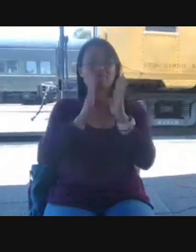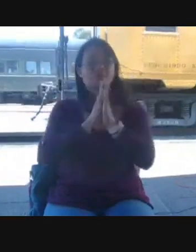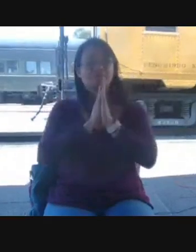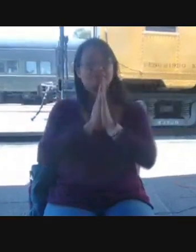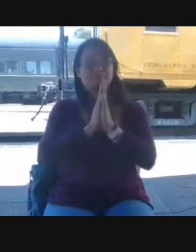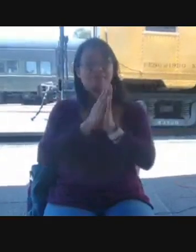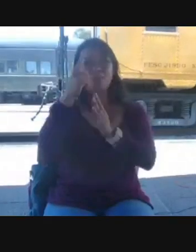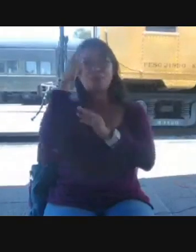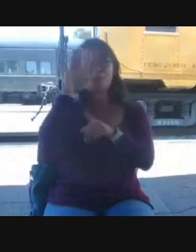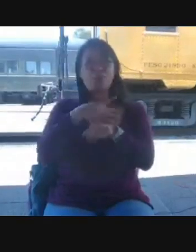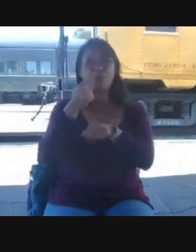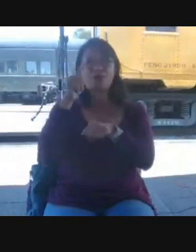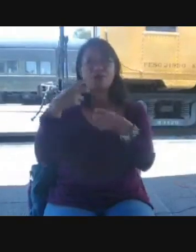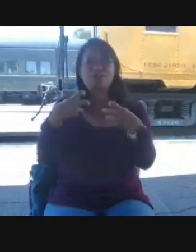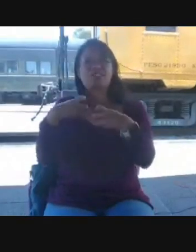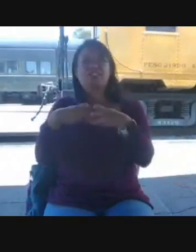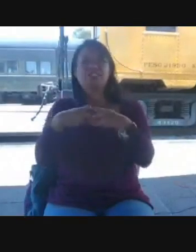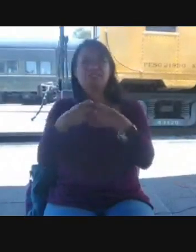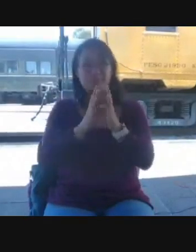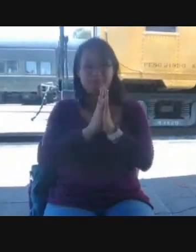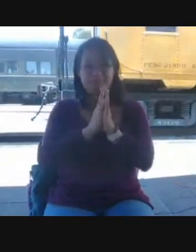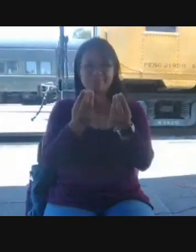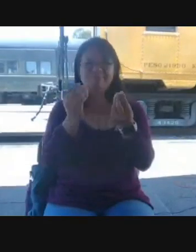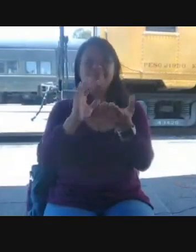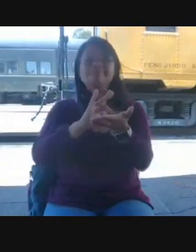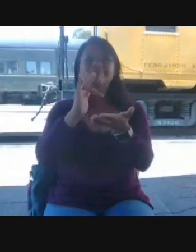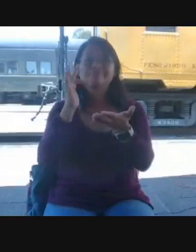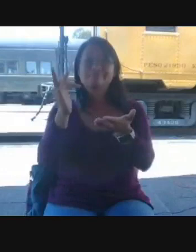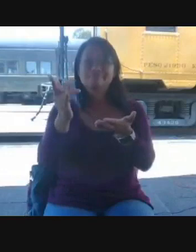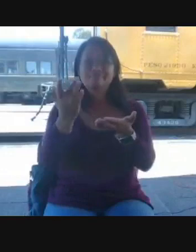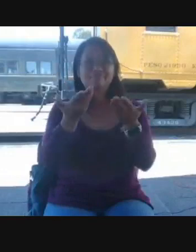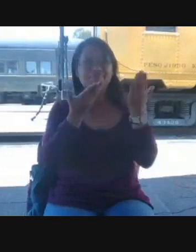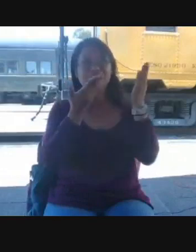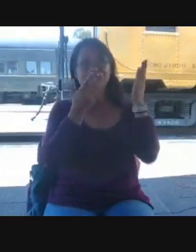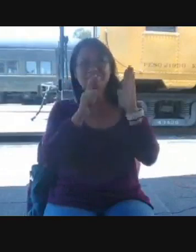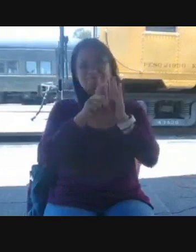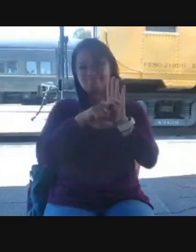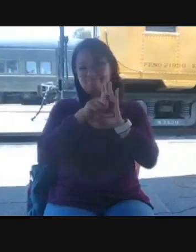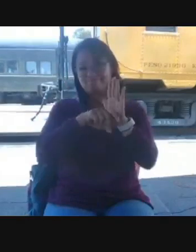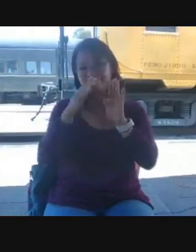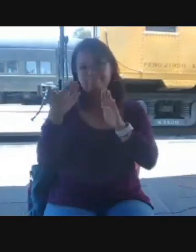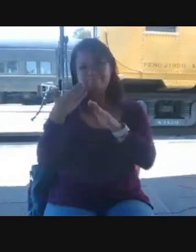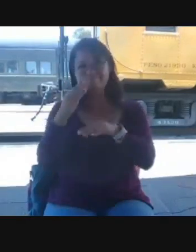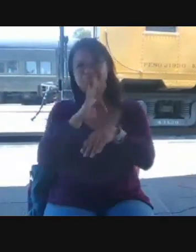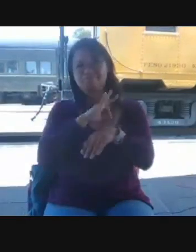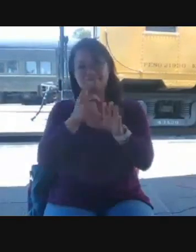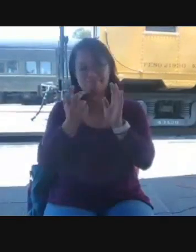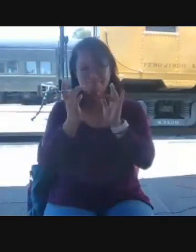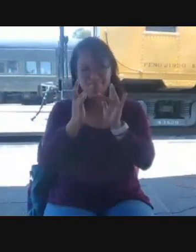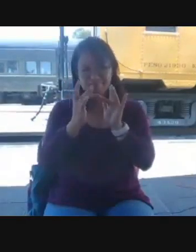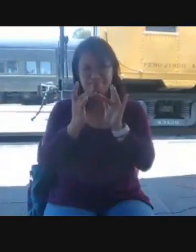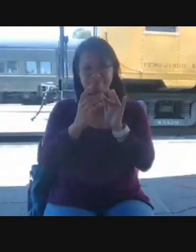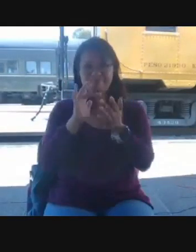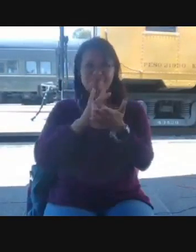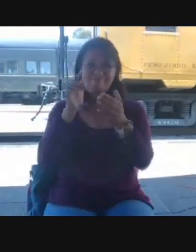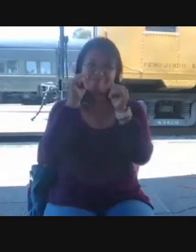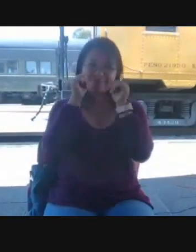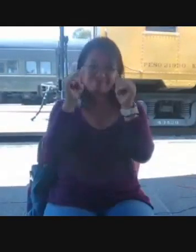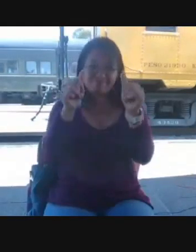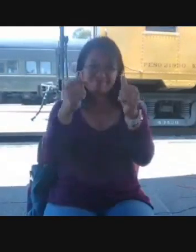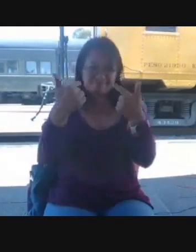vayan a estresar. Y pues, muchísimas gracias. Cualquier cosa, ahí por las redes nos pueden contactar. Y gracias por la atención.